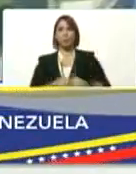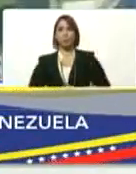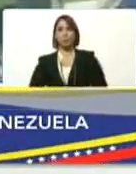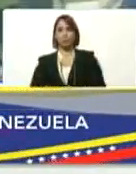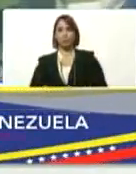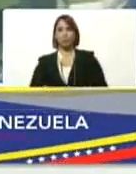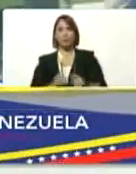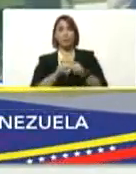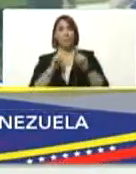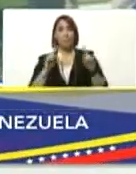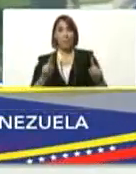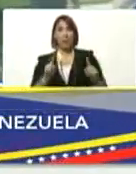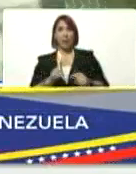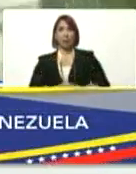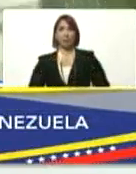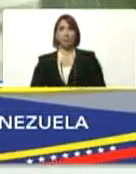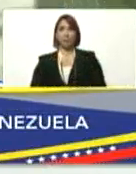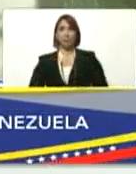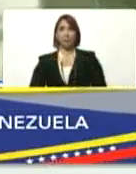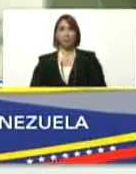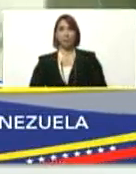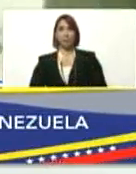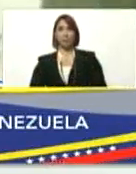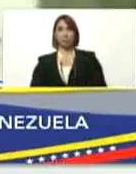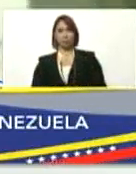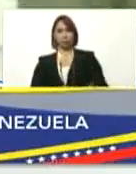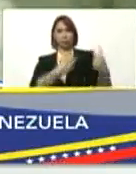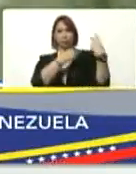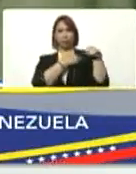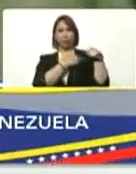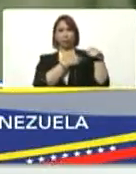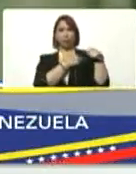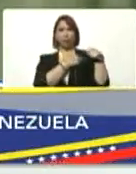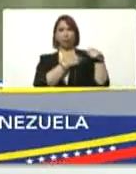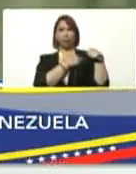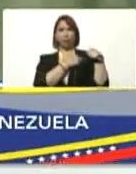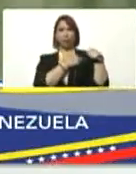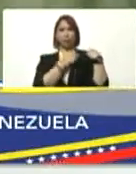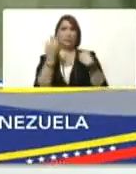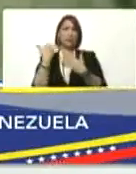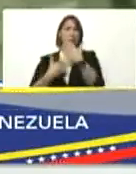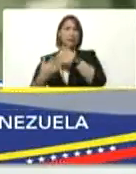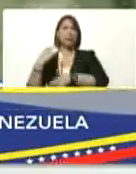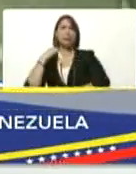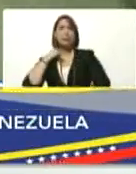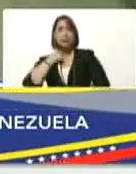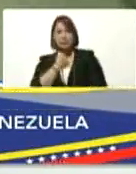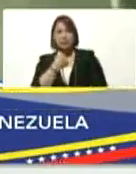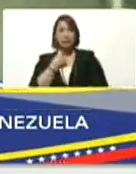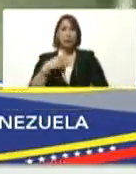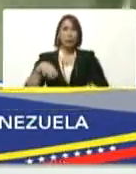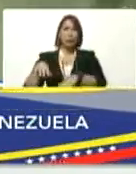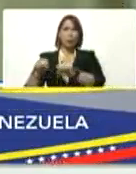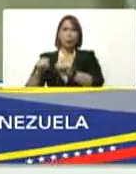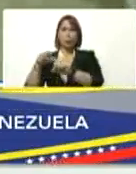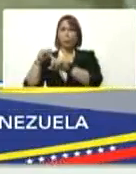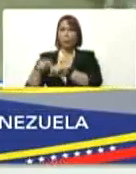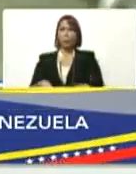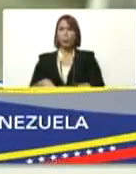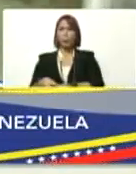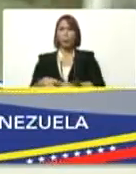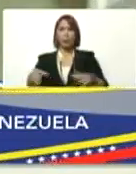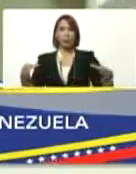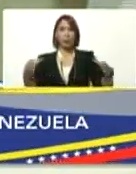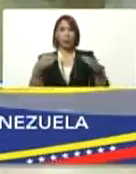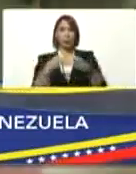para que los plenipotenciarios de las antiguas colonias españolas se reunieran a formar un bloque